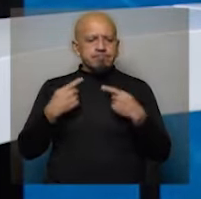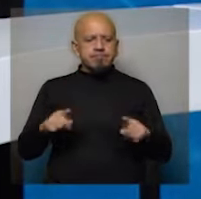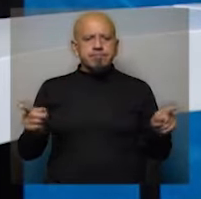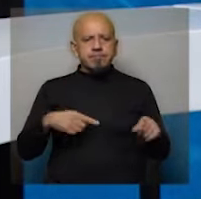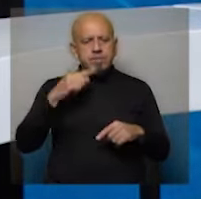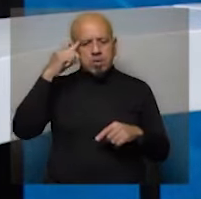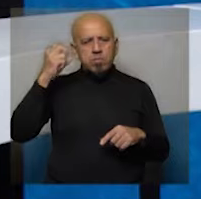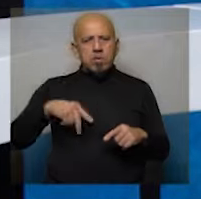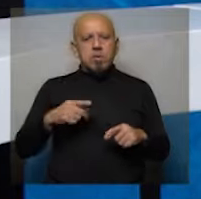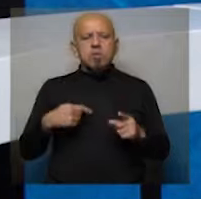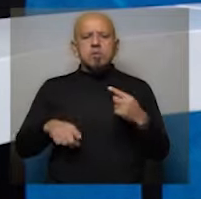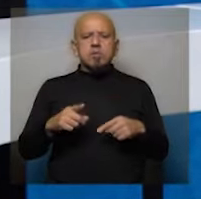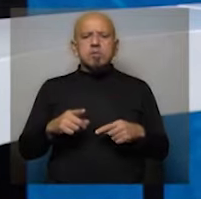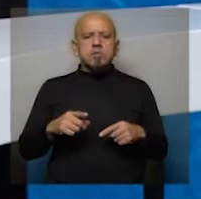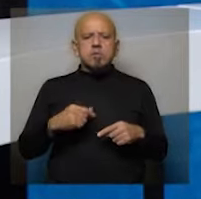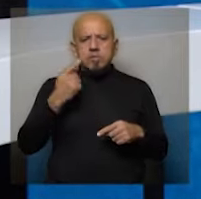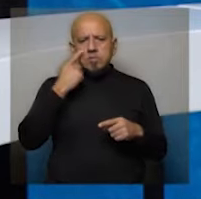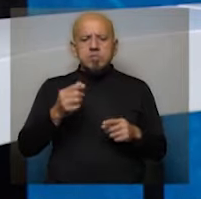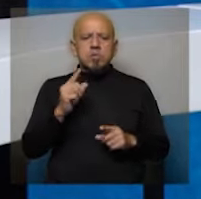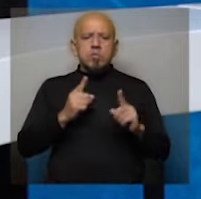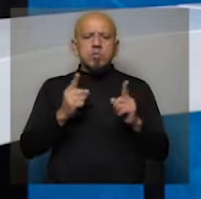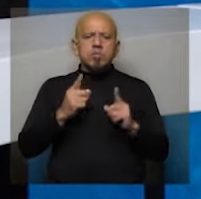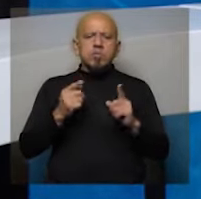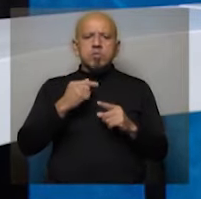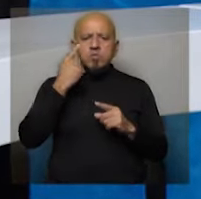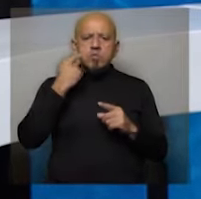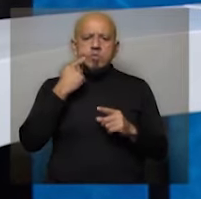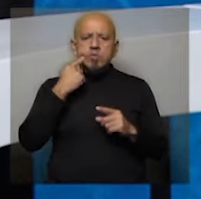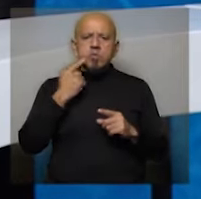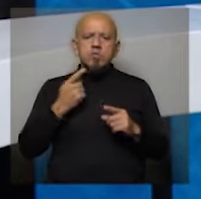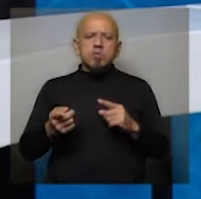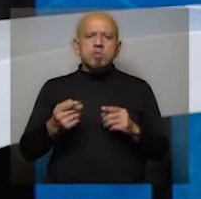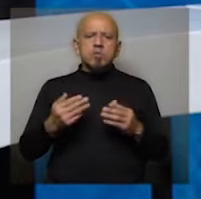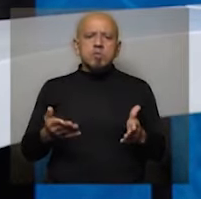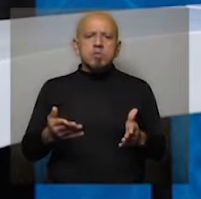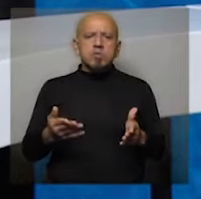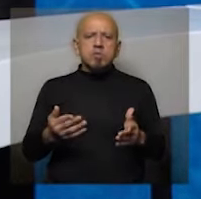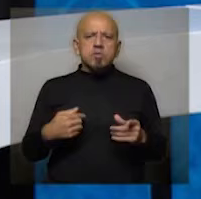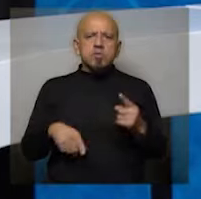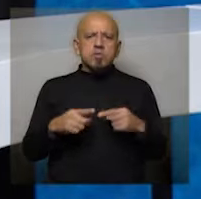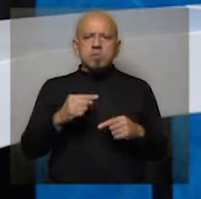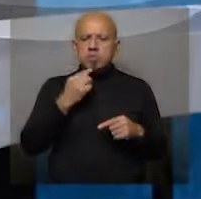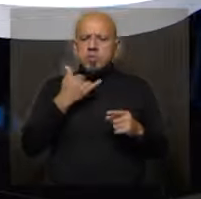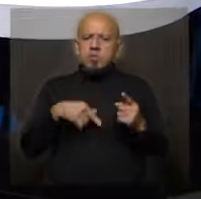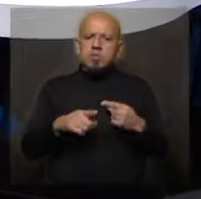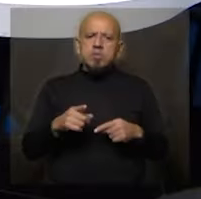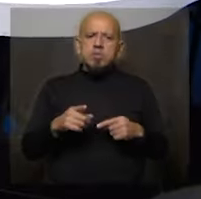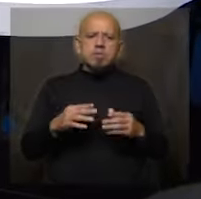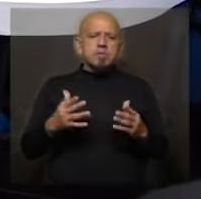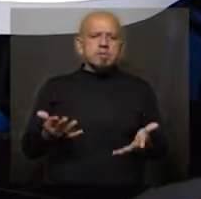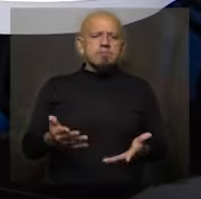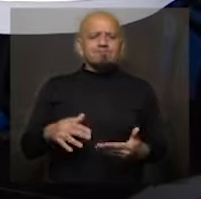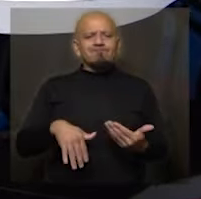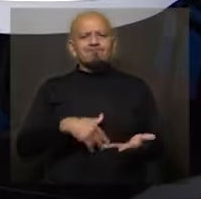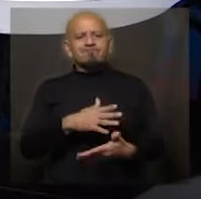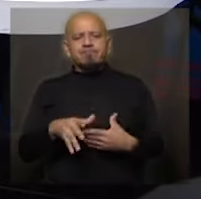distintas voces veíamos recién marel ahí algunas cifras qué reflexión te genera esto estos datos que se conocieron hoy por ejemplo bueno es una mezcla